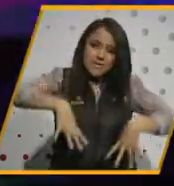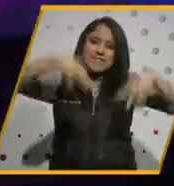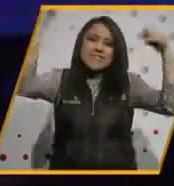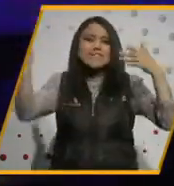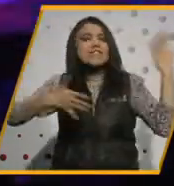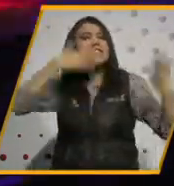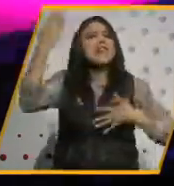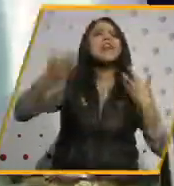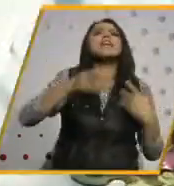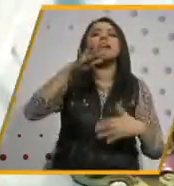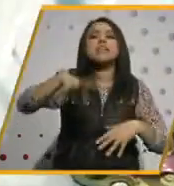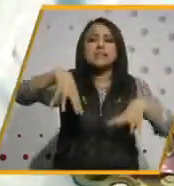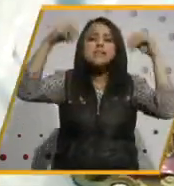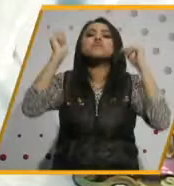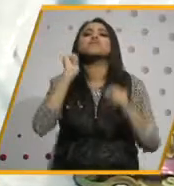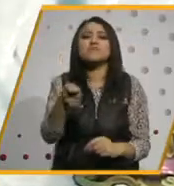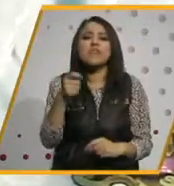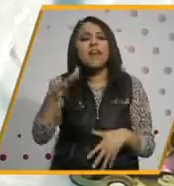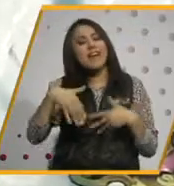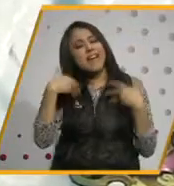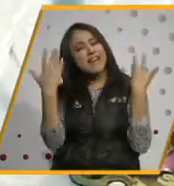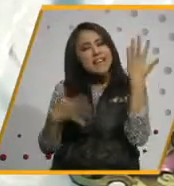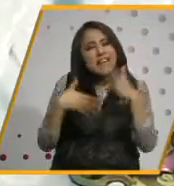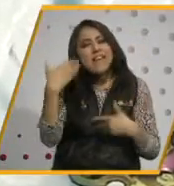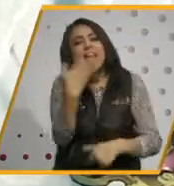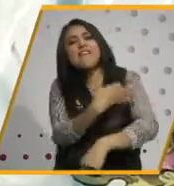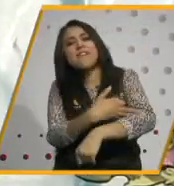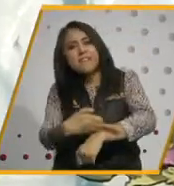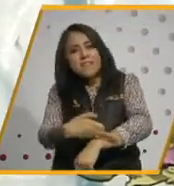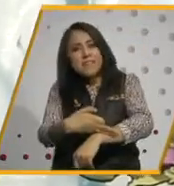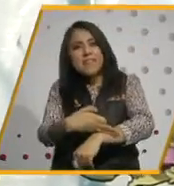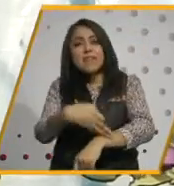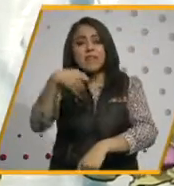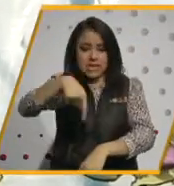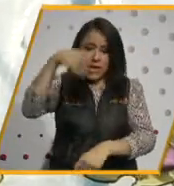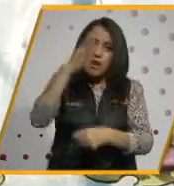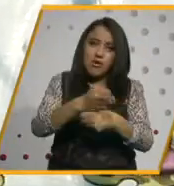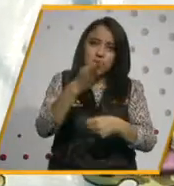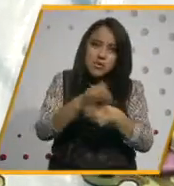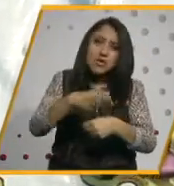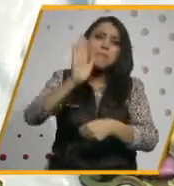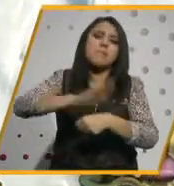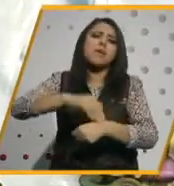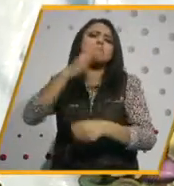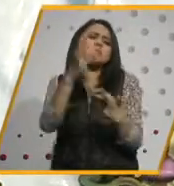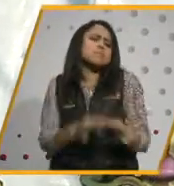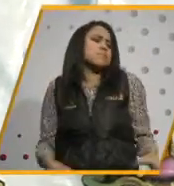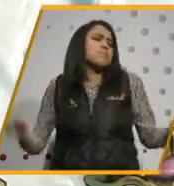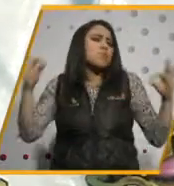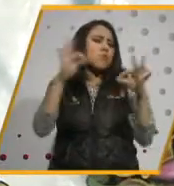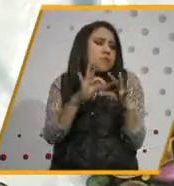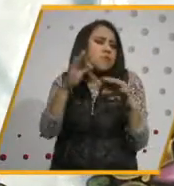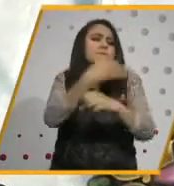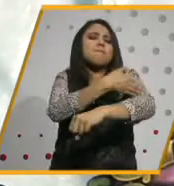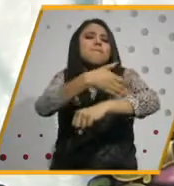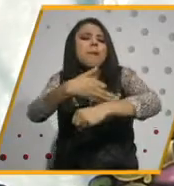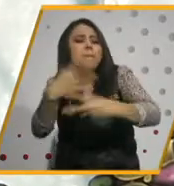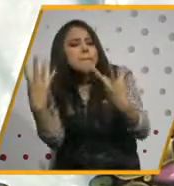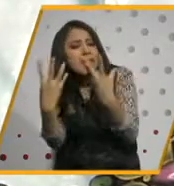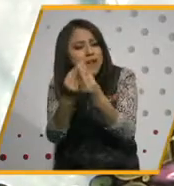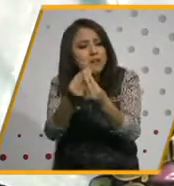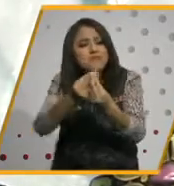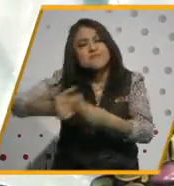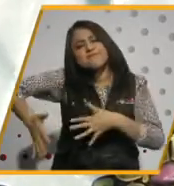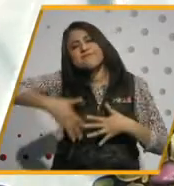para las familias y en esas fechas lo que más importa es la familia y la diversión.